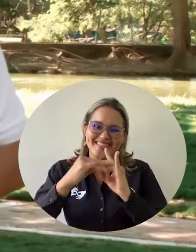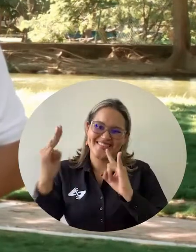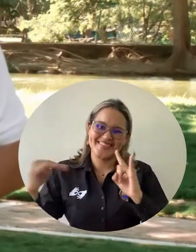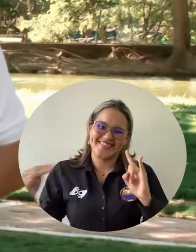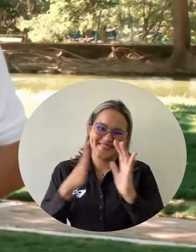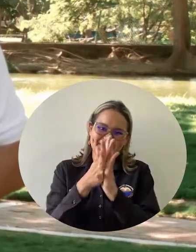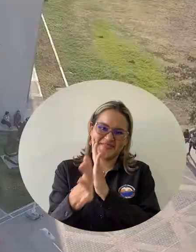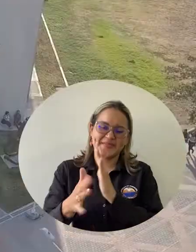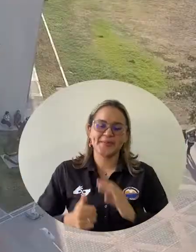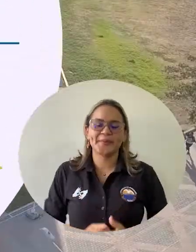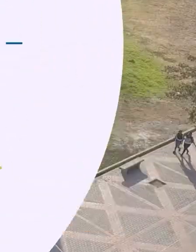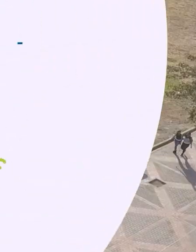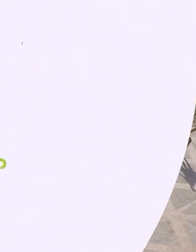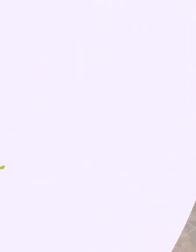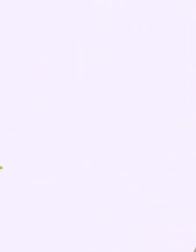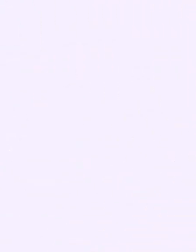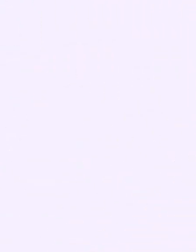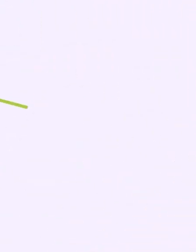Universidad del Magdalena.